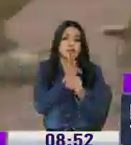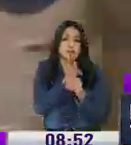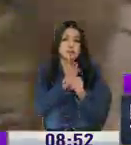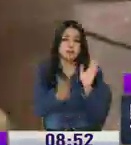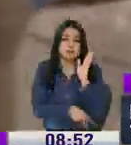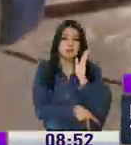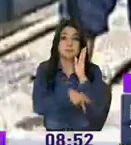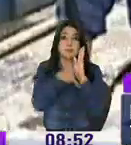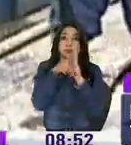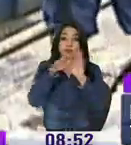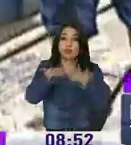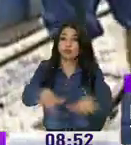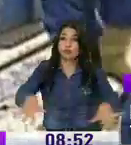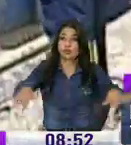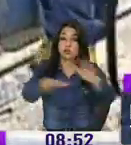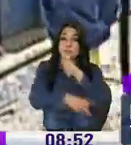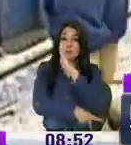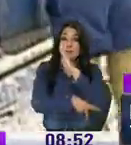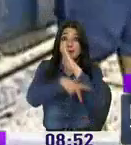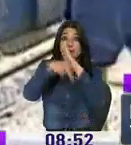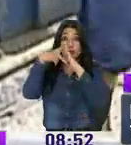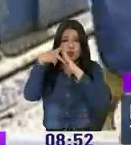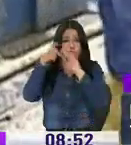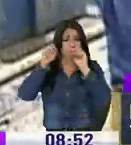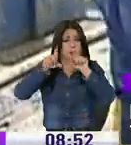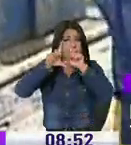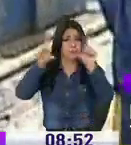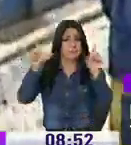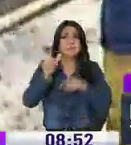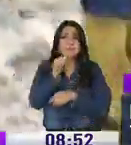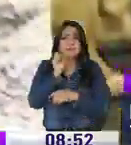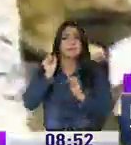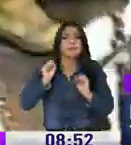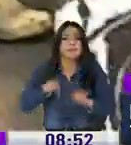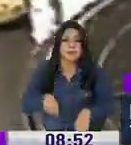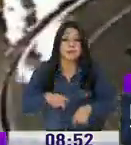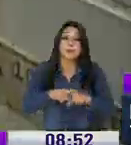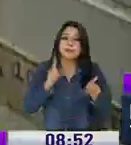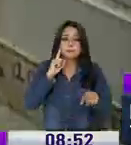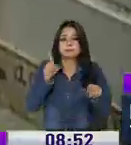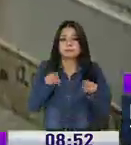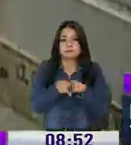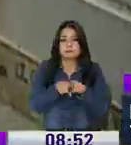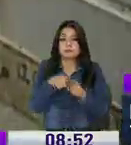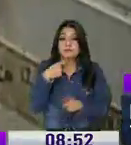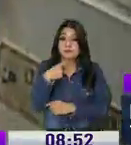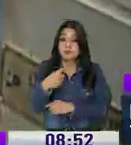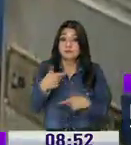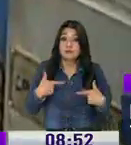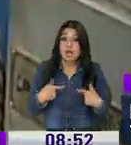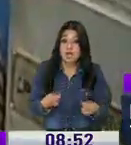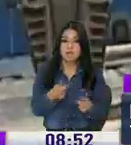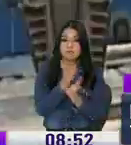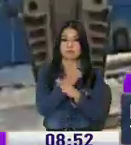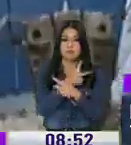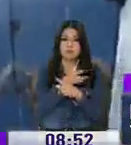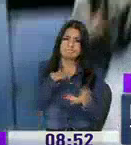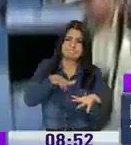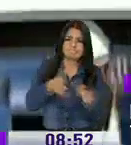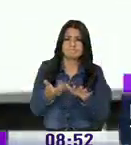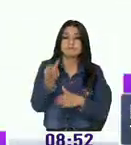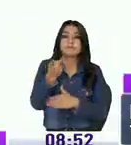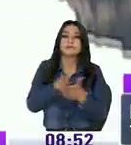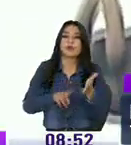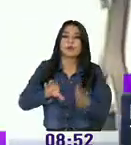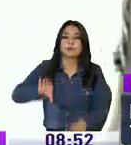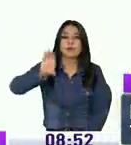en diferentes campos petroleros las hagan empresas privadas, algo que no comparte, pues dice que el costo de producción en promedio duplica